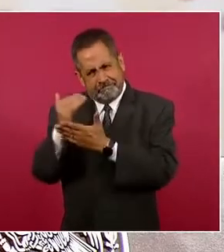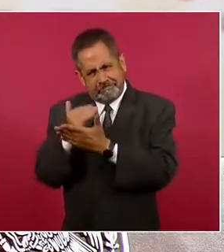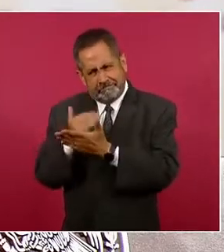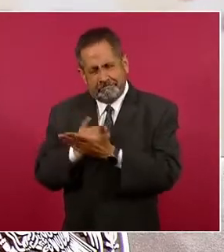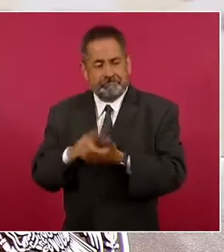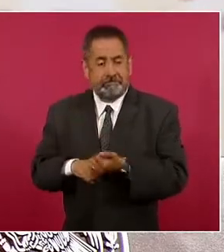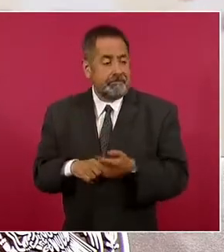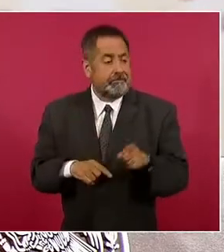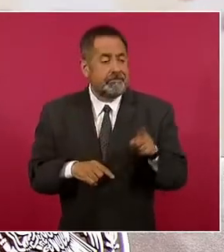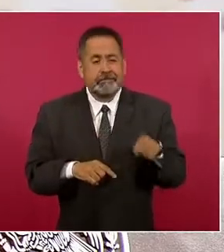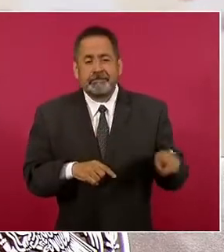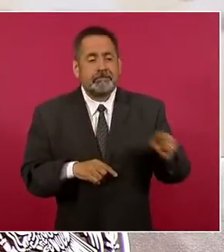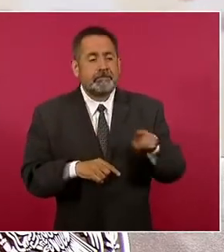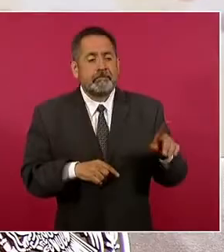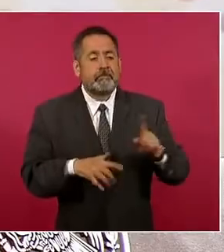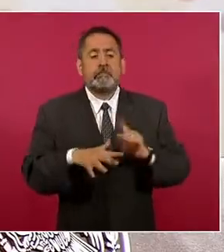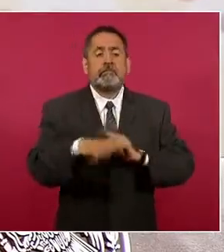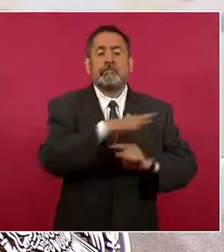Medio ambiente.